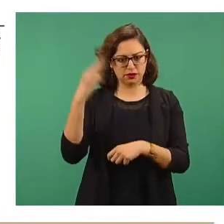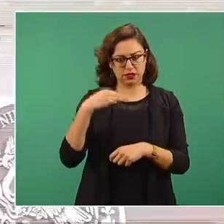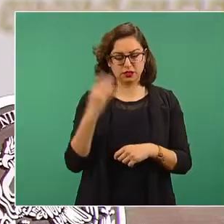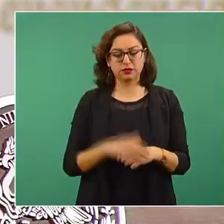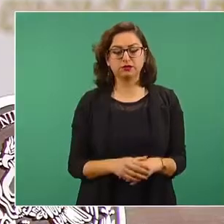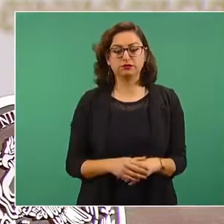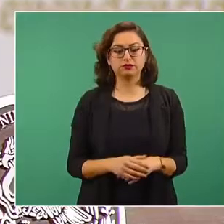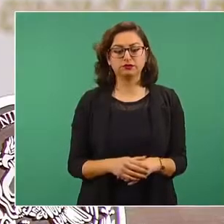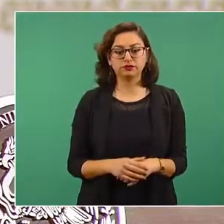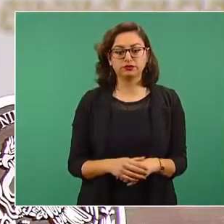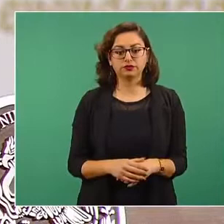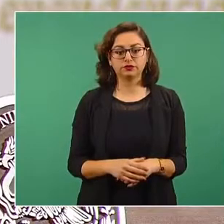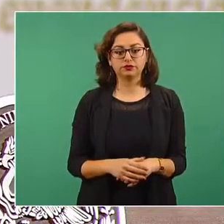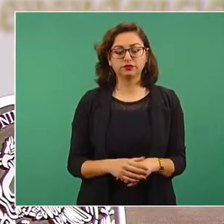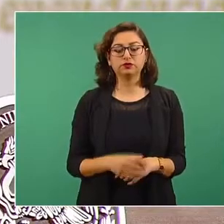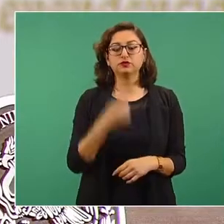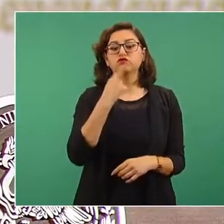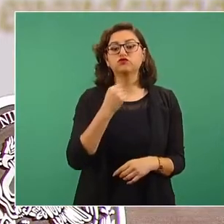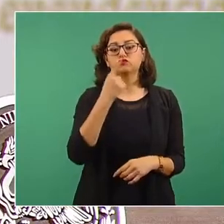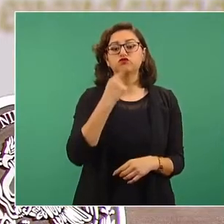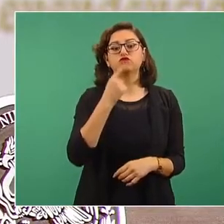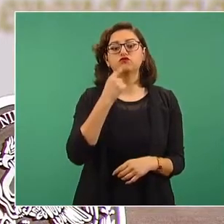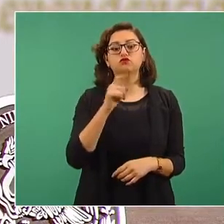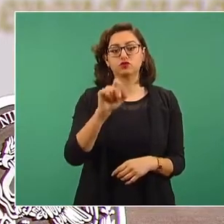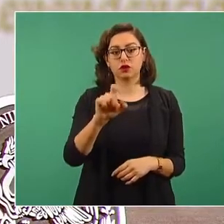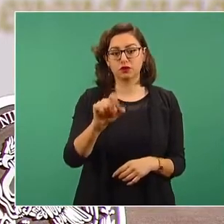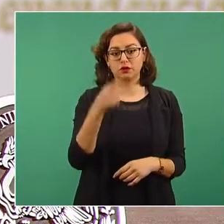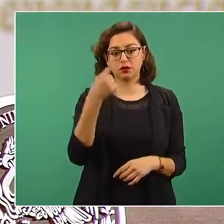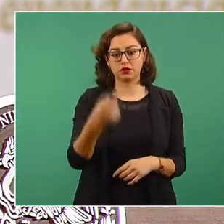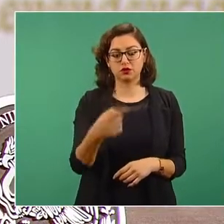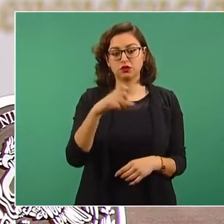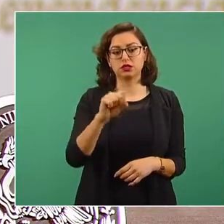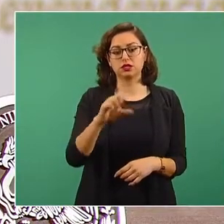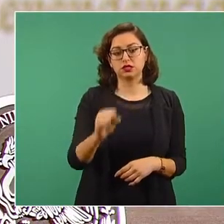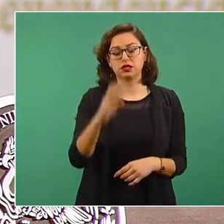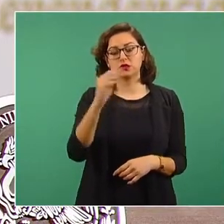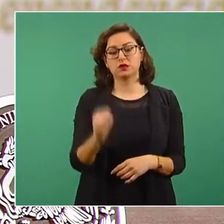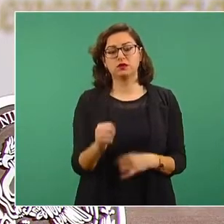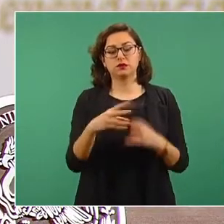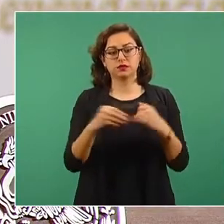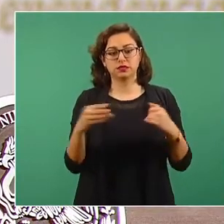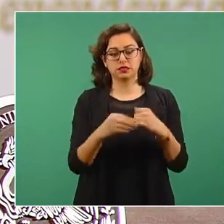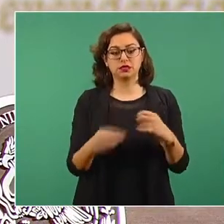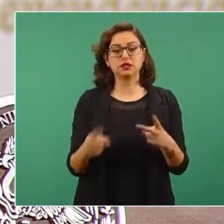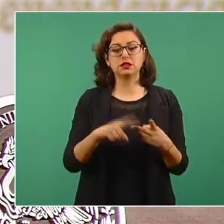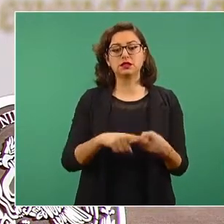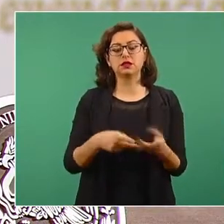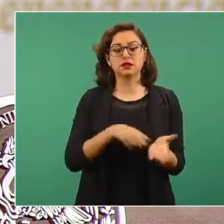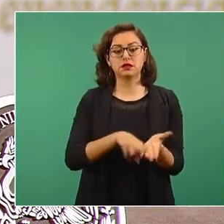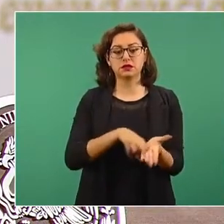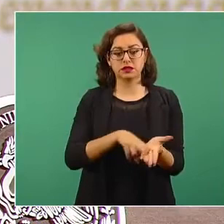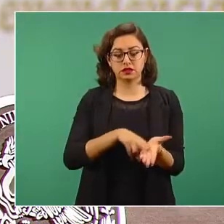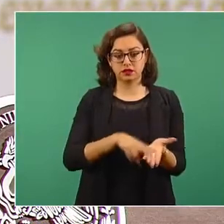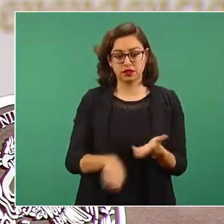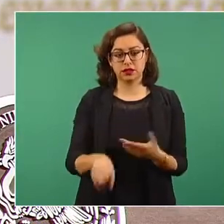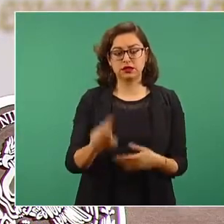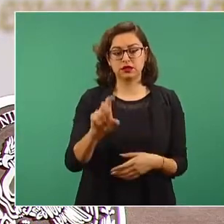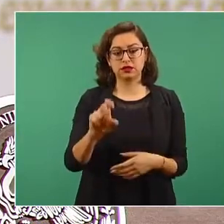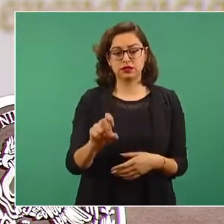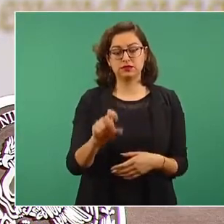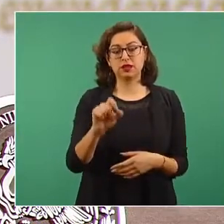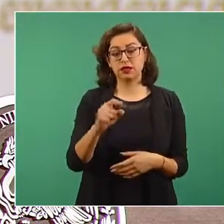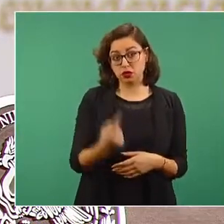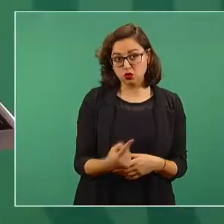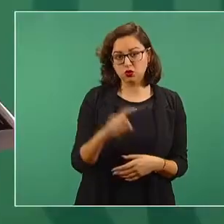siguientes. Para la gasolina premium fue de 21 pesos con 69 centavos, el diésel a 21 pesos con 35